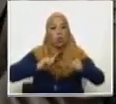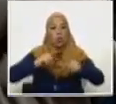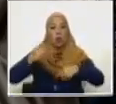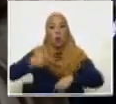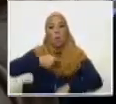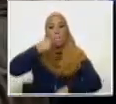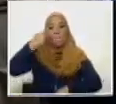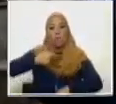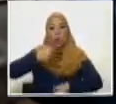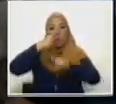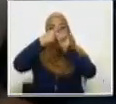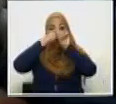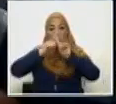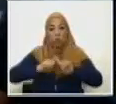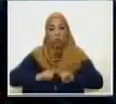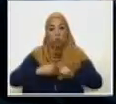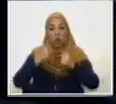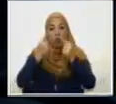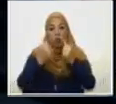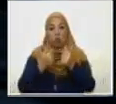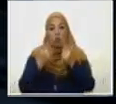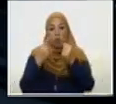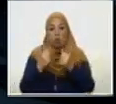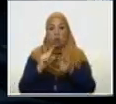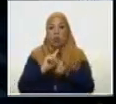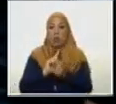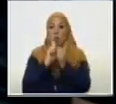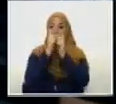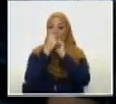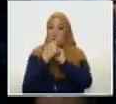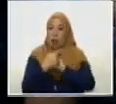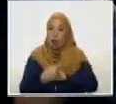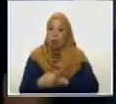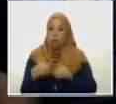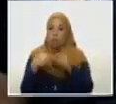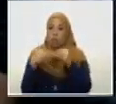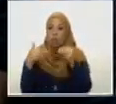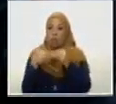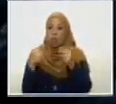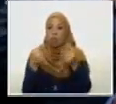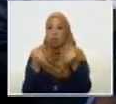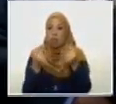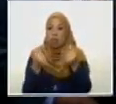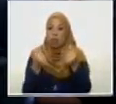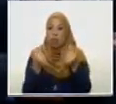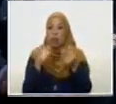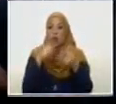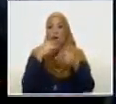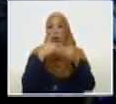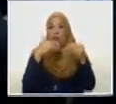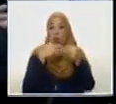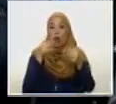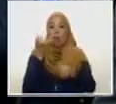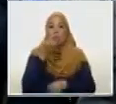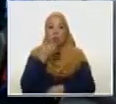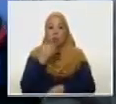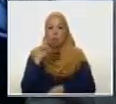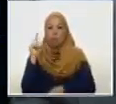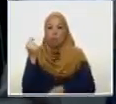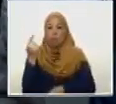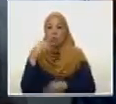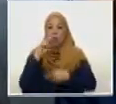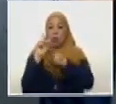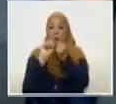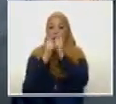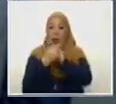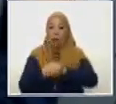políticas fiscales, monetarias, cambiarias, sectoriales y sociales, a efectos de seguir avanzando en cuanto